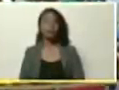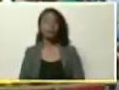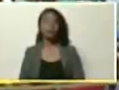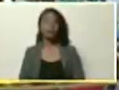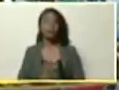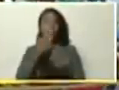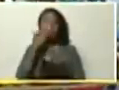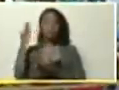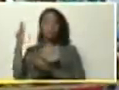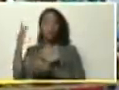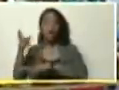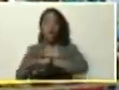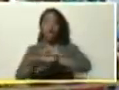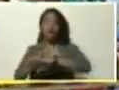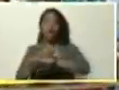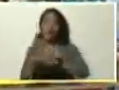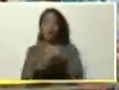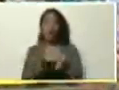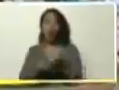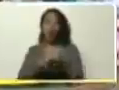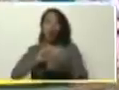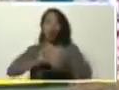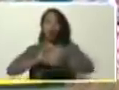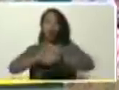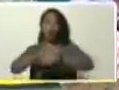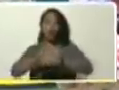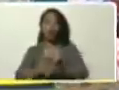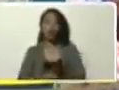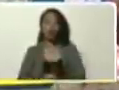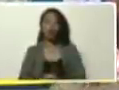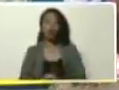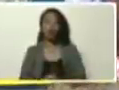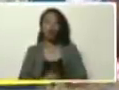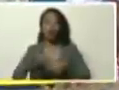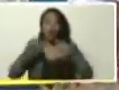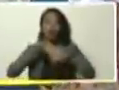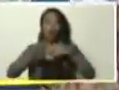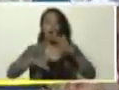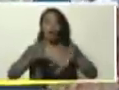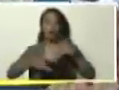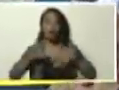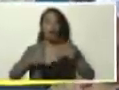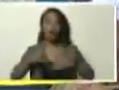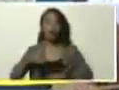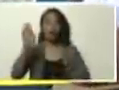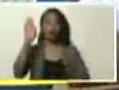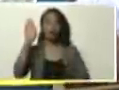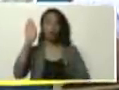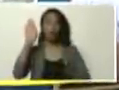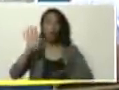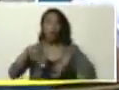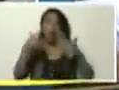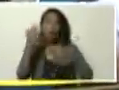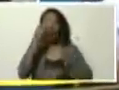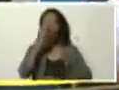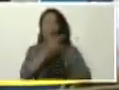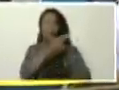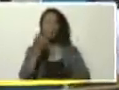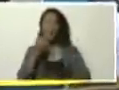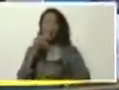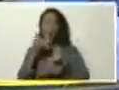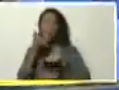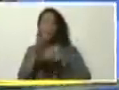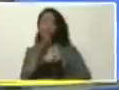Declaraciones del gobernador reelecto Héctor Rodríguez Castro en este acto de juramentación. ¿Cuál es el compromiso para los